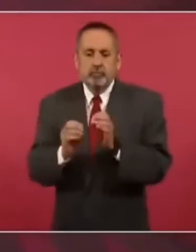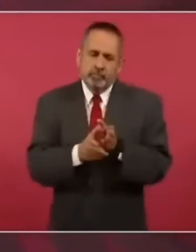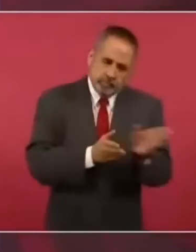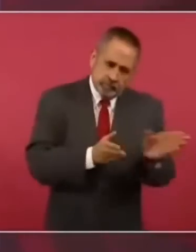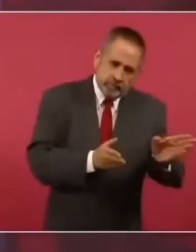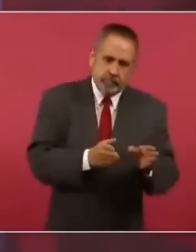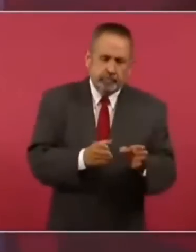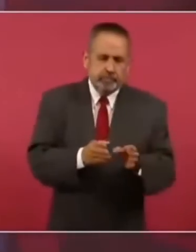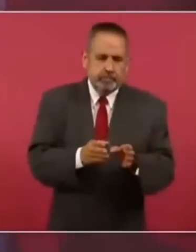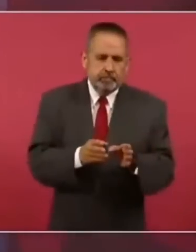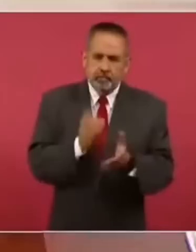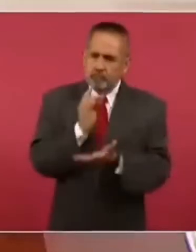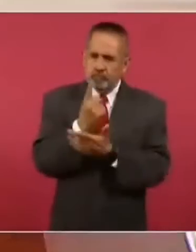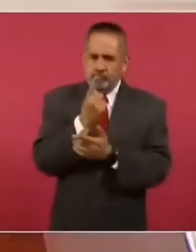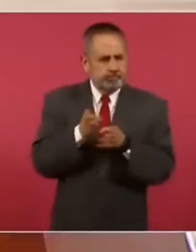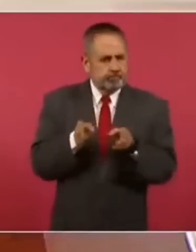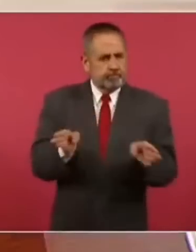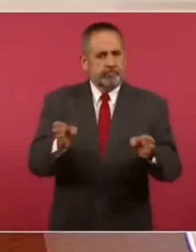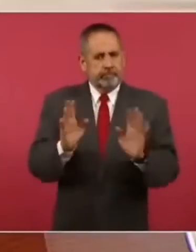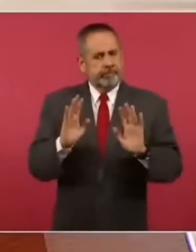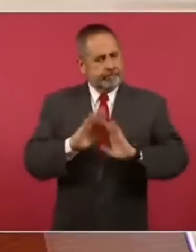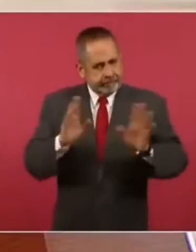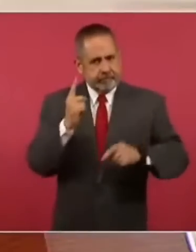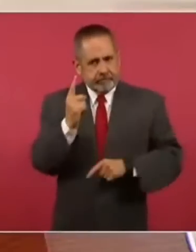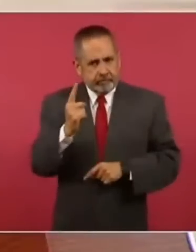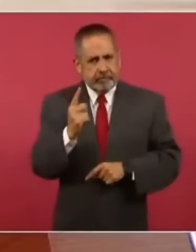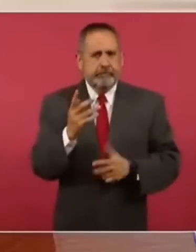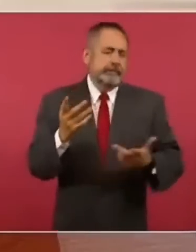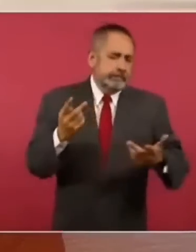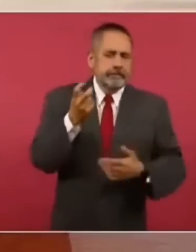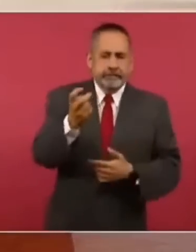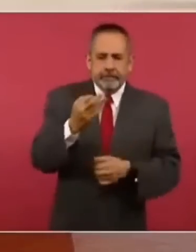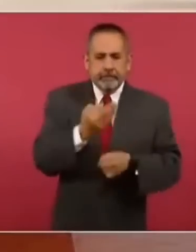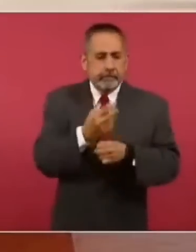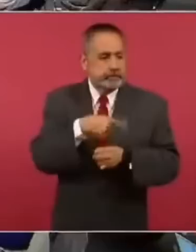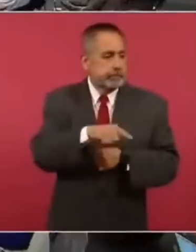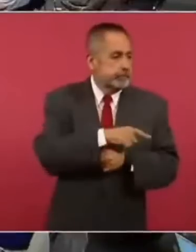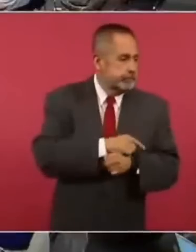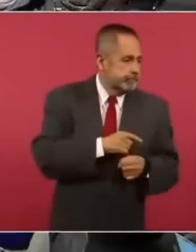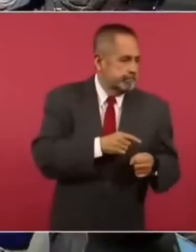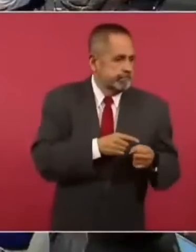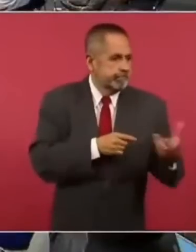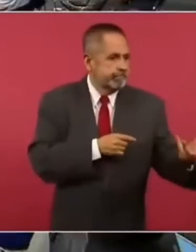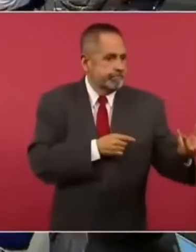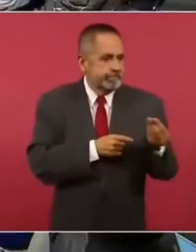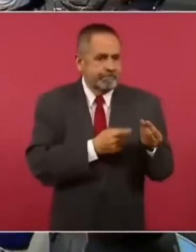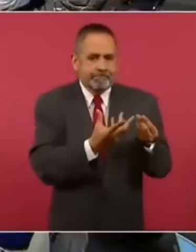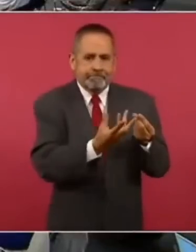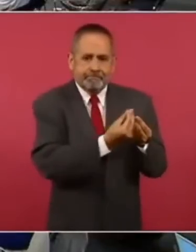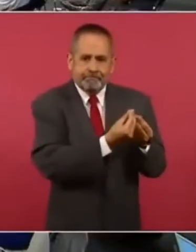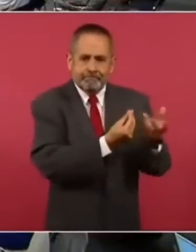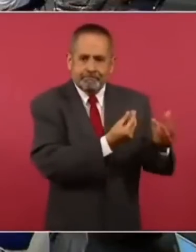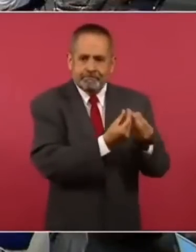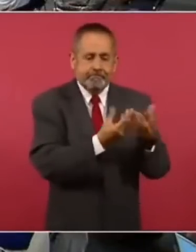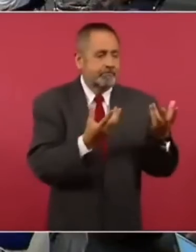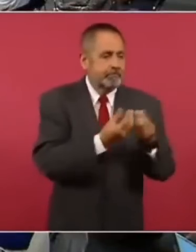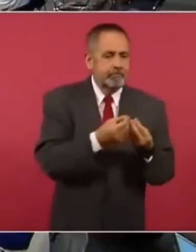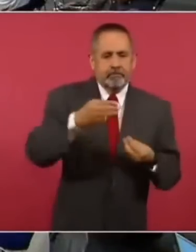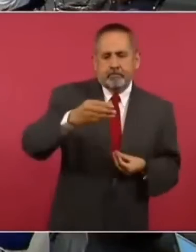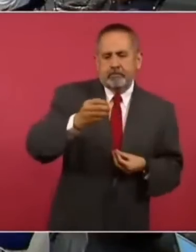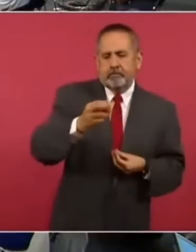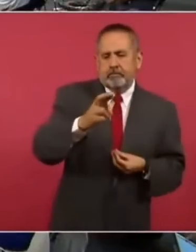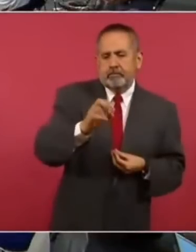Y eso es lo que está sucediendo. Entonces, están agarrados de la mano los Moreira,